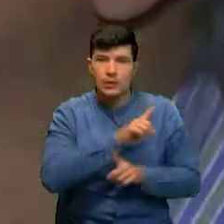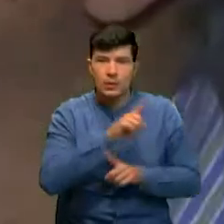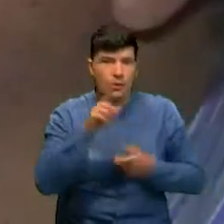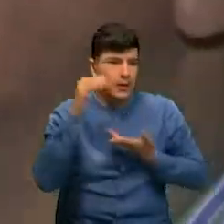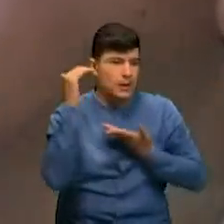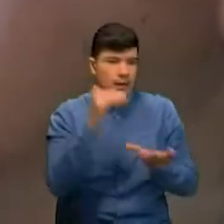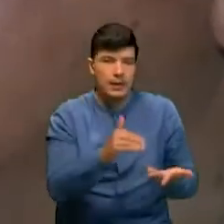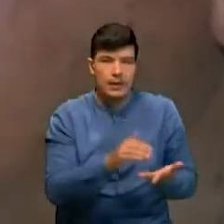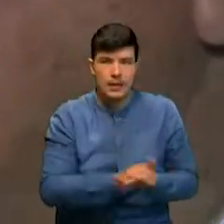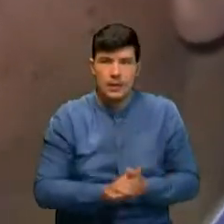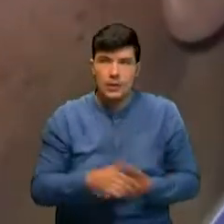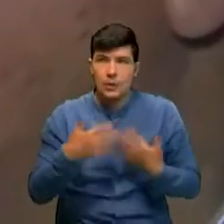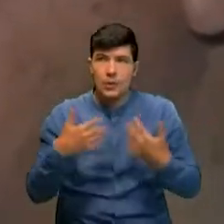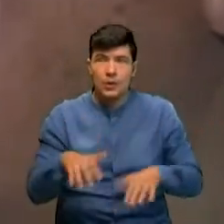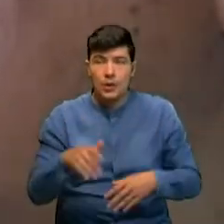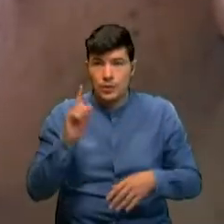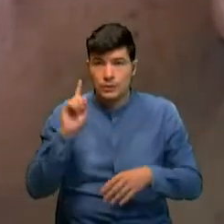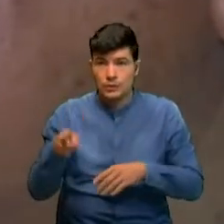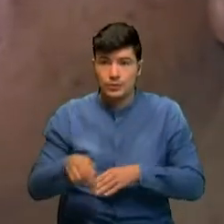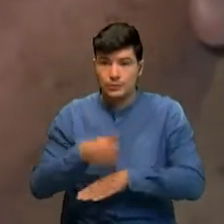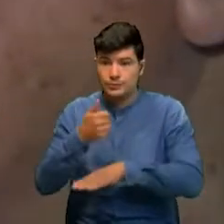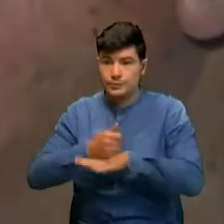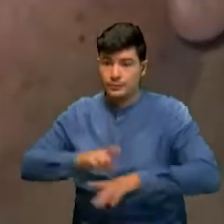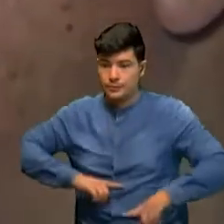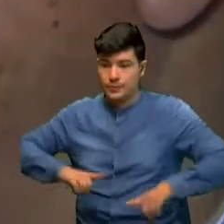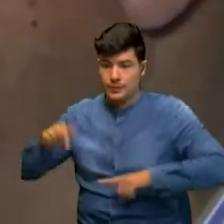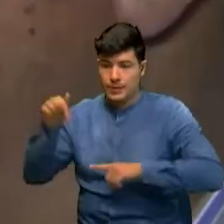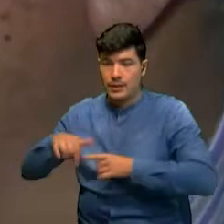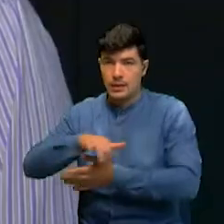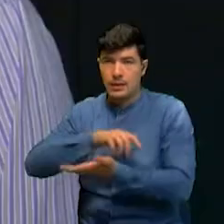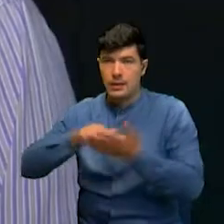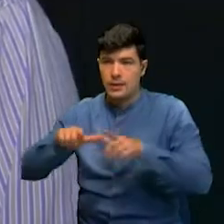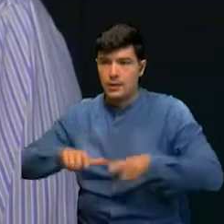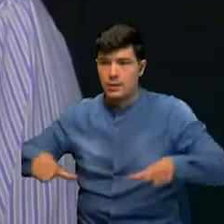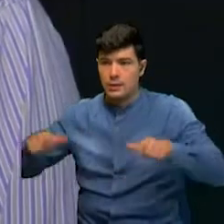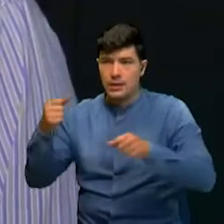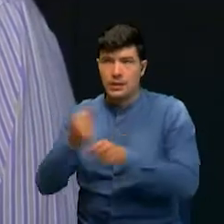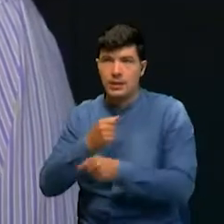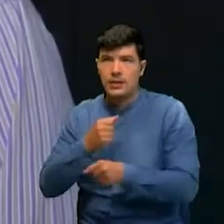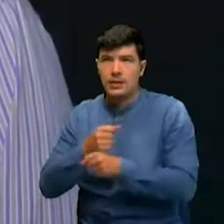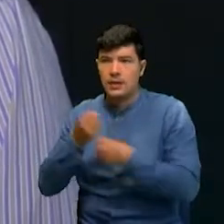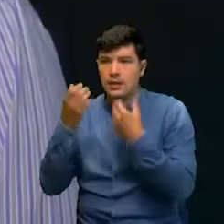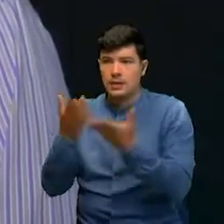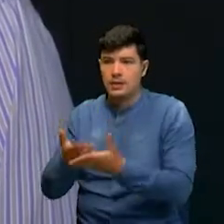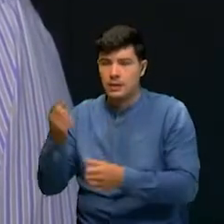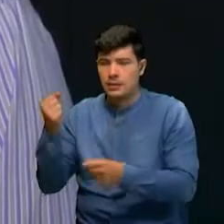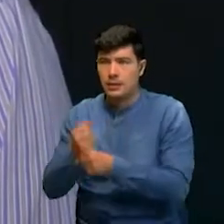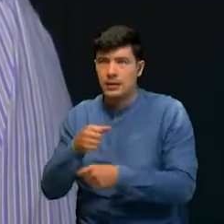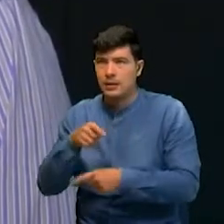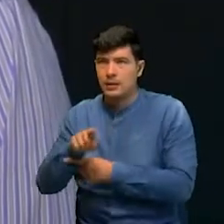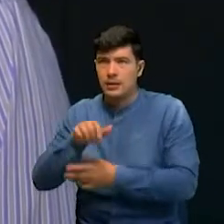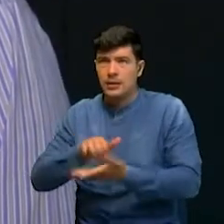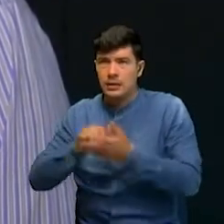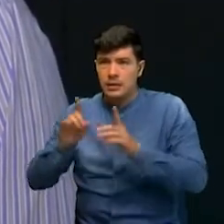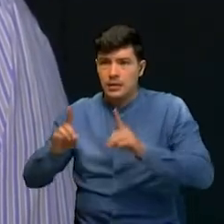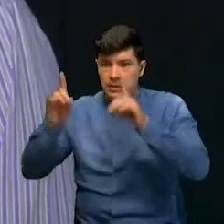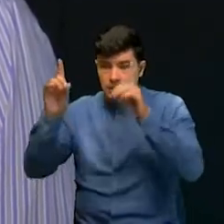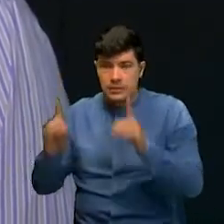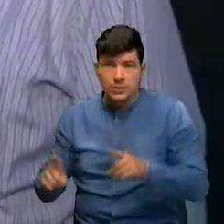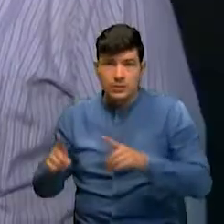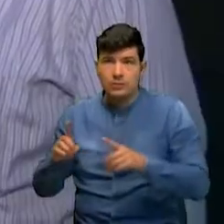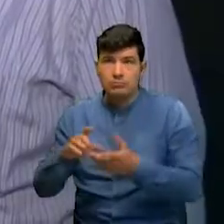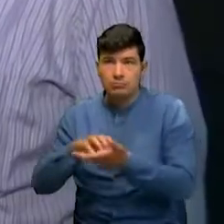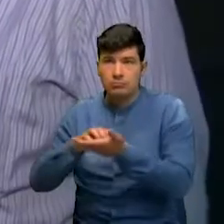el tribunal administrativo de santander sala laboral del dio la razón a los trabajadores ante la decisión de prescindir